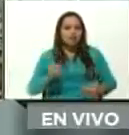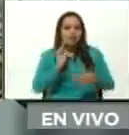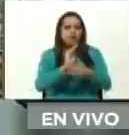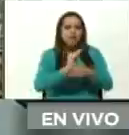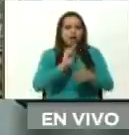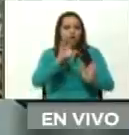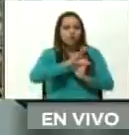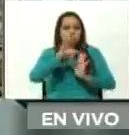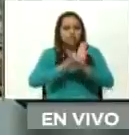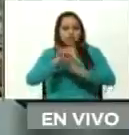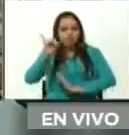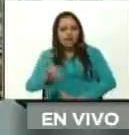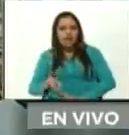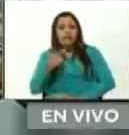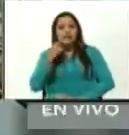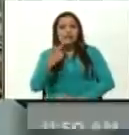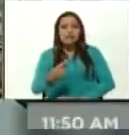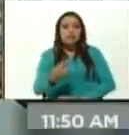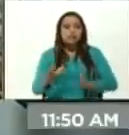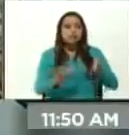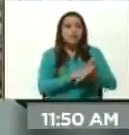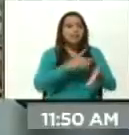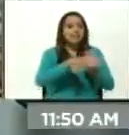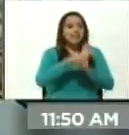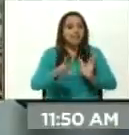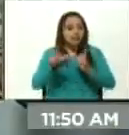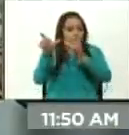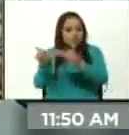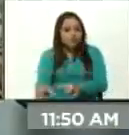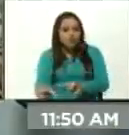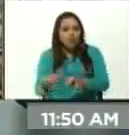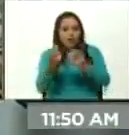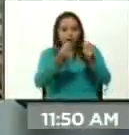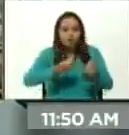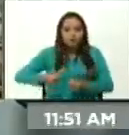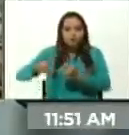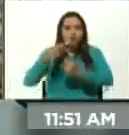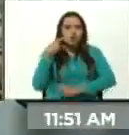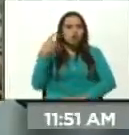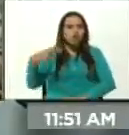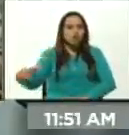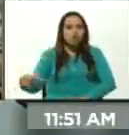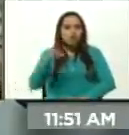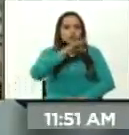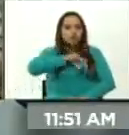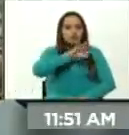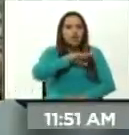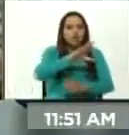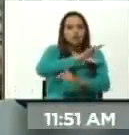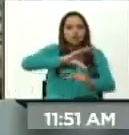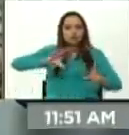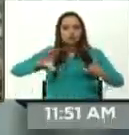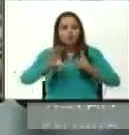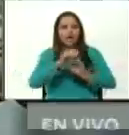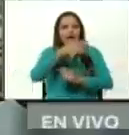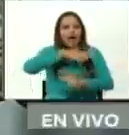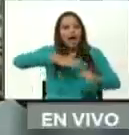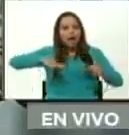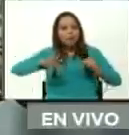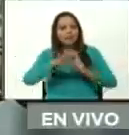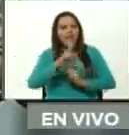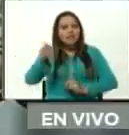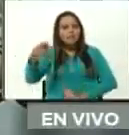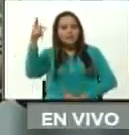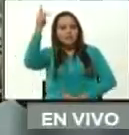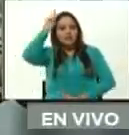hablan de los derechos civiles, políticos, económicos, sociales, culturales, ambientales e